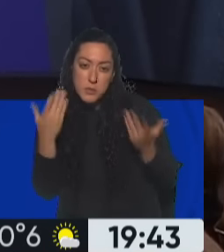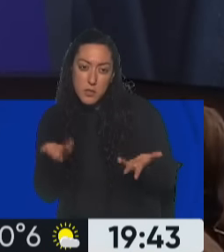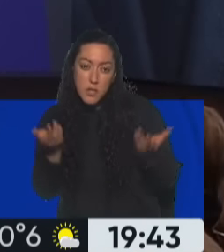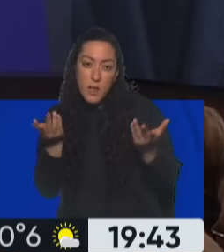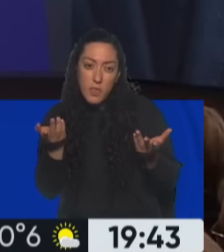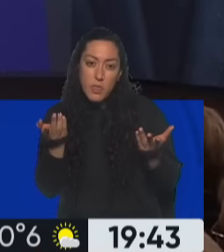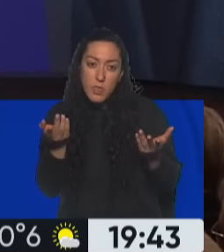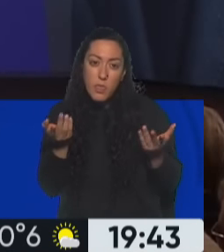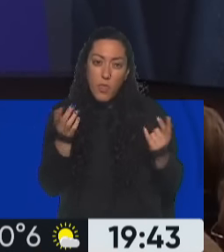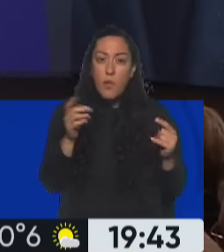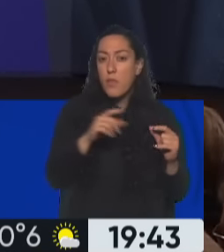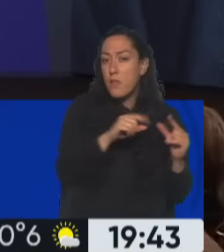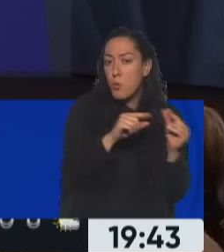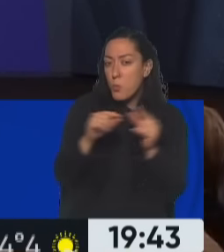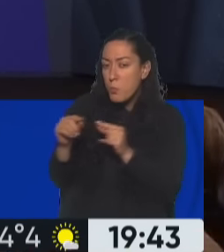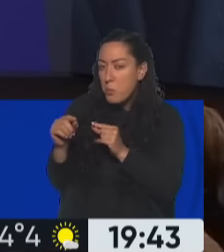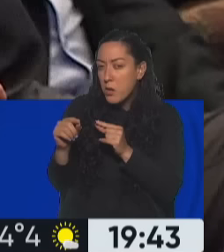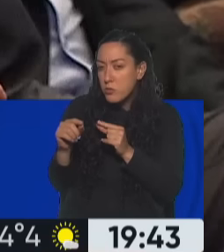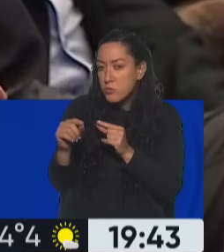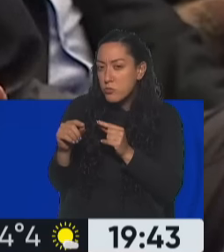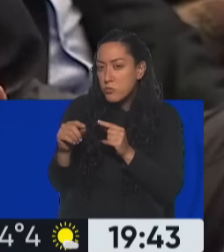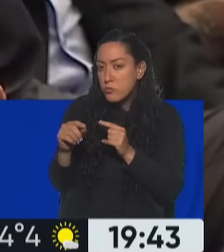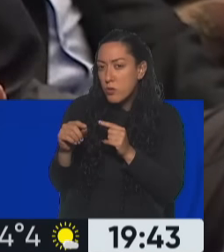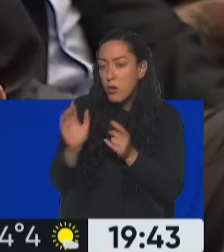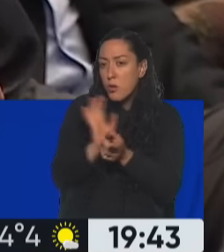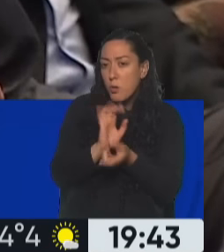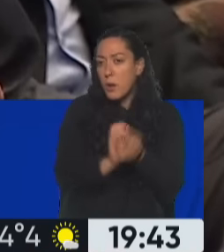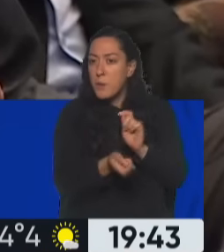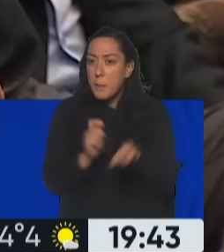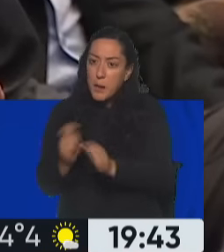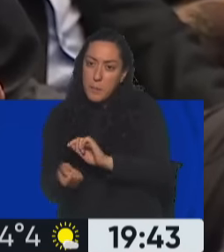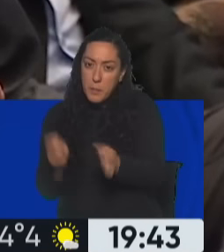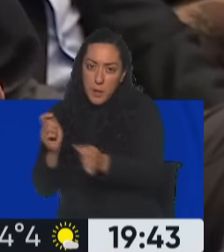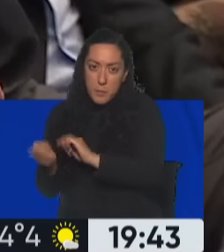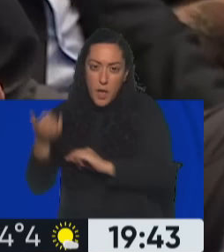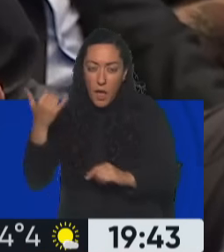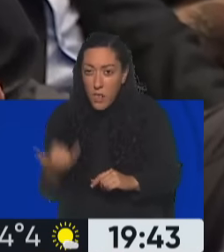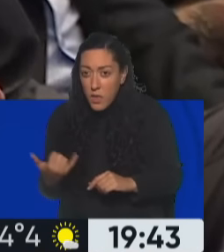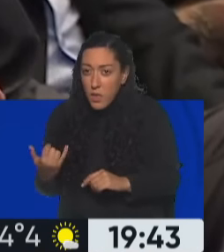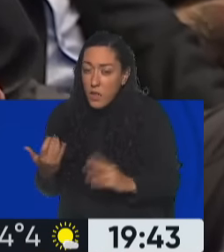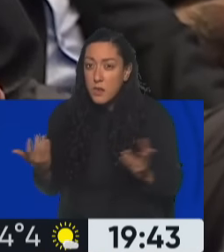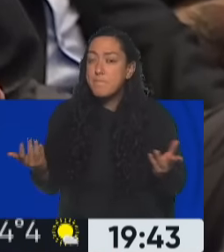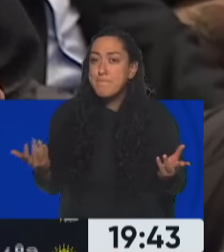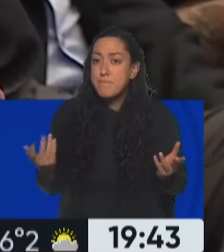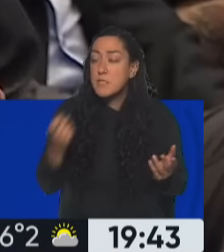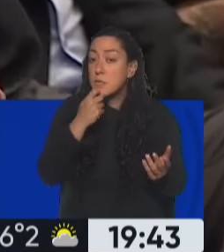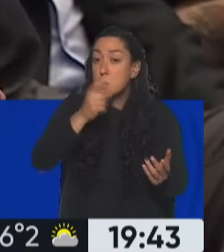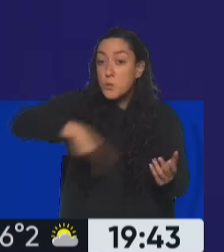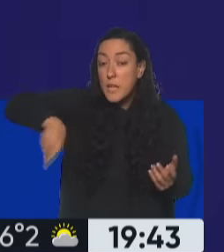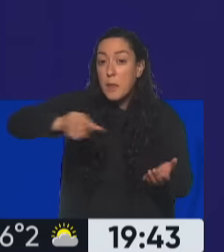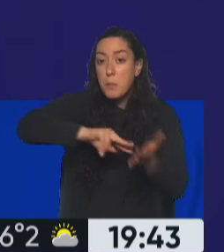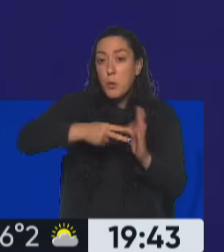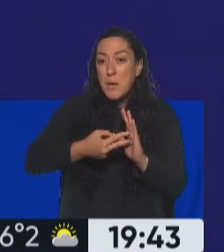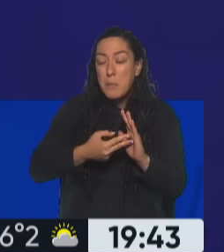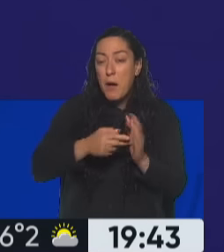serie que tiene mucha volatilidad? Justamente, si ustedes tienen un problema de mucha volatilidad,